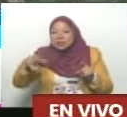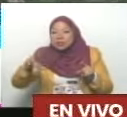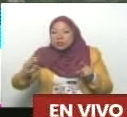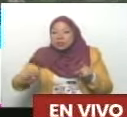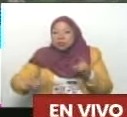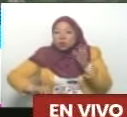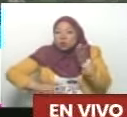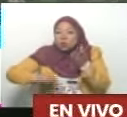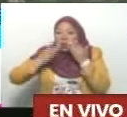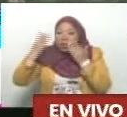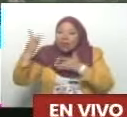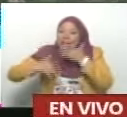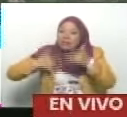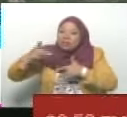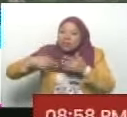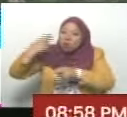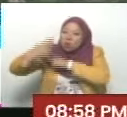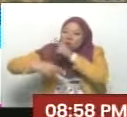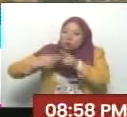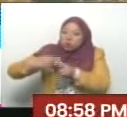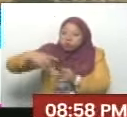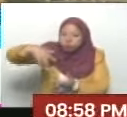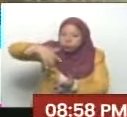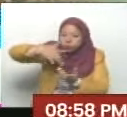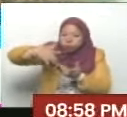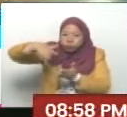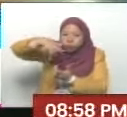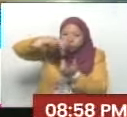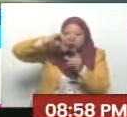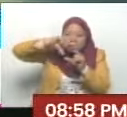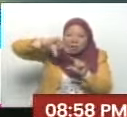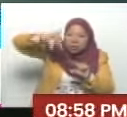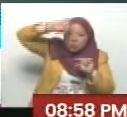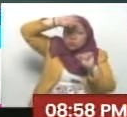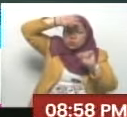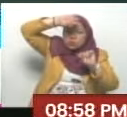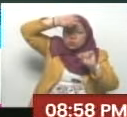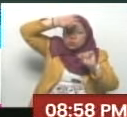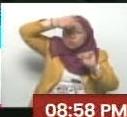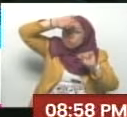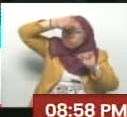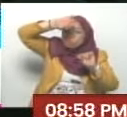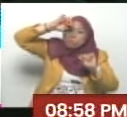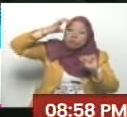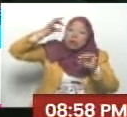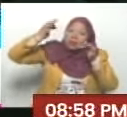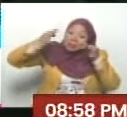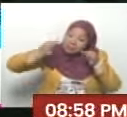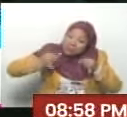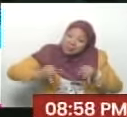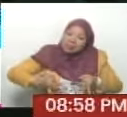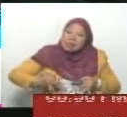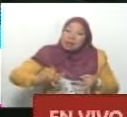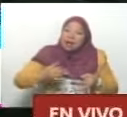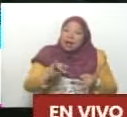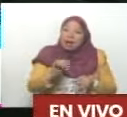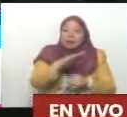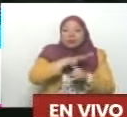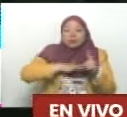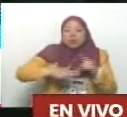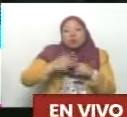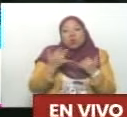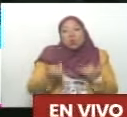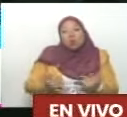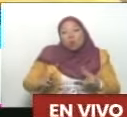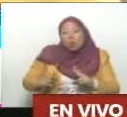de lanzamiento de las actividades aeroespaciales que van a la Luna, y no es un sueño, es una realidad. Y estuvimos entonces